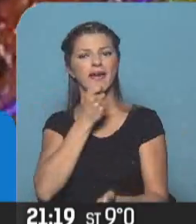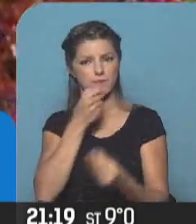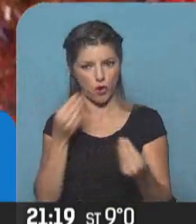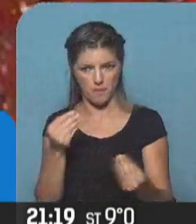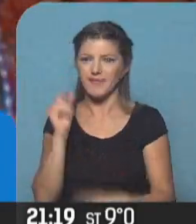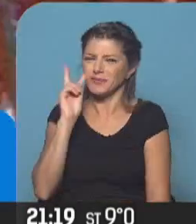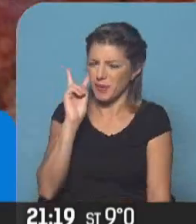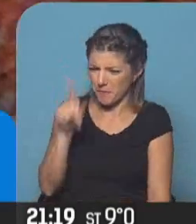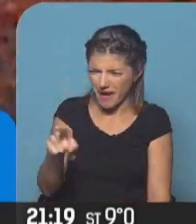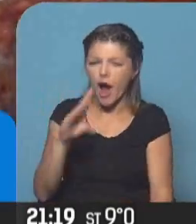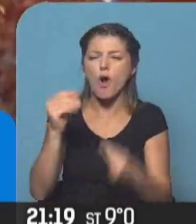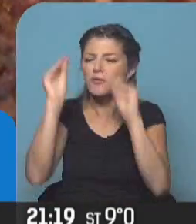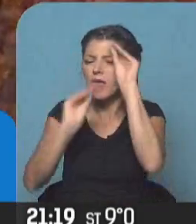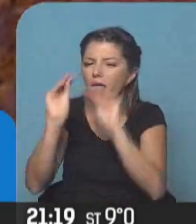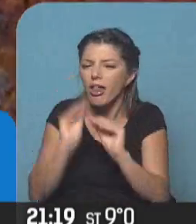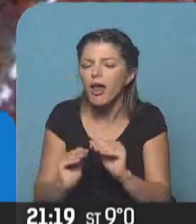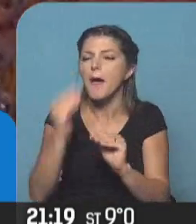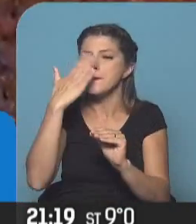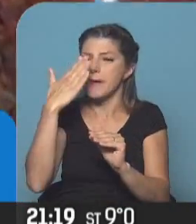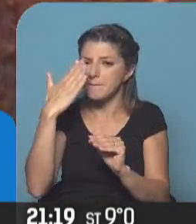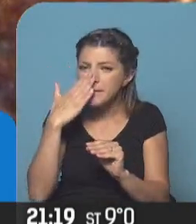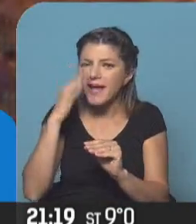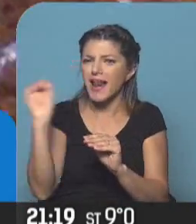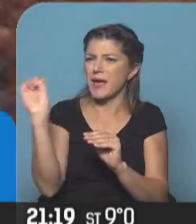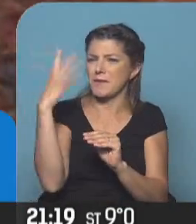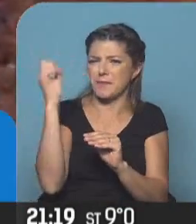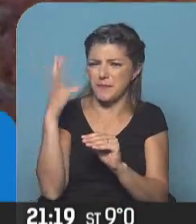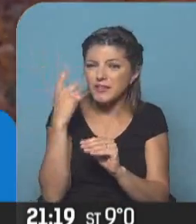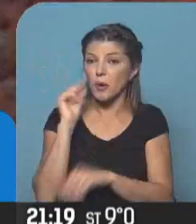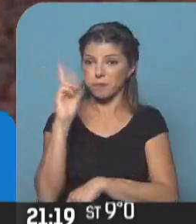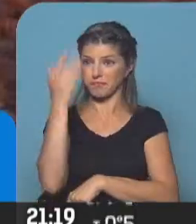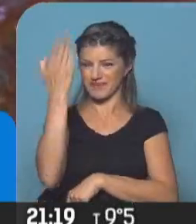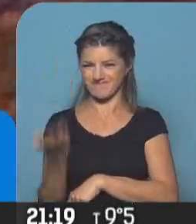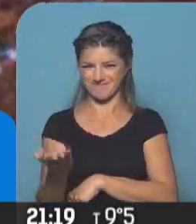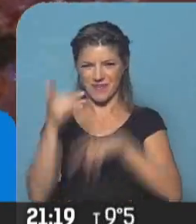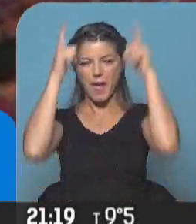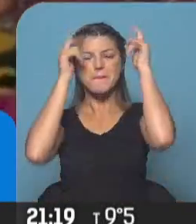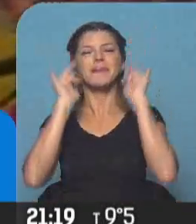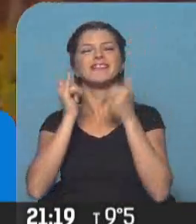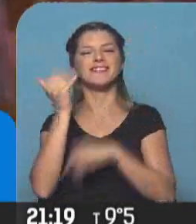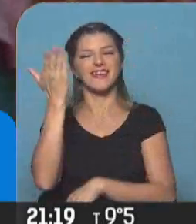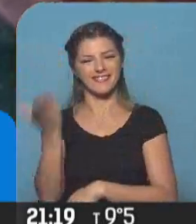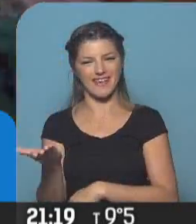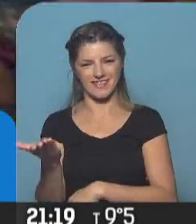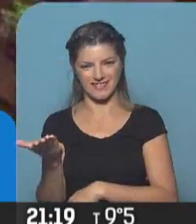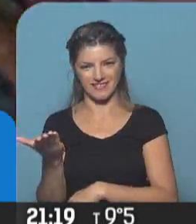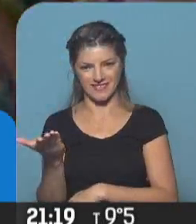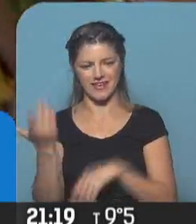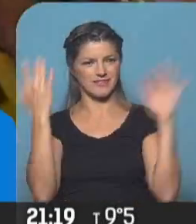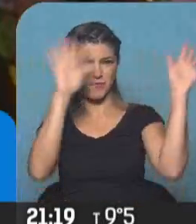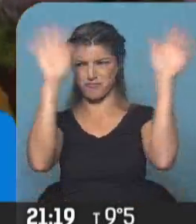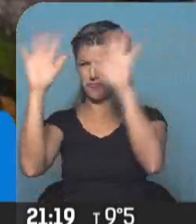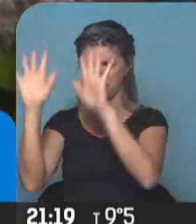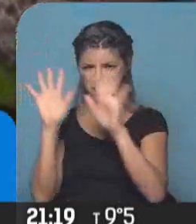con brillos, con pedacitos de CD. Ahí vemos una de las reinas, una de las princesas, aquí saludando al público